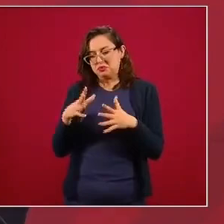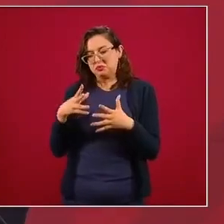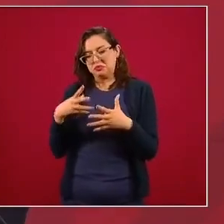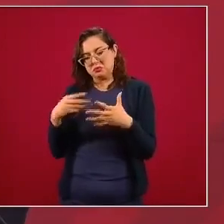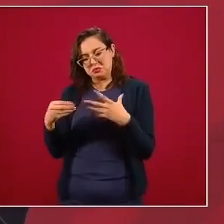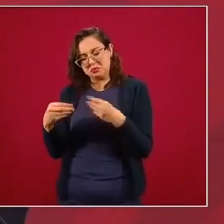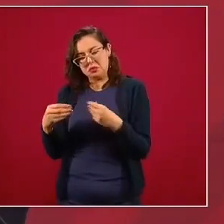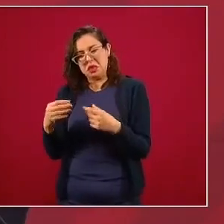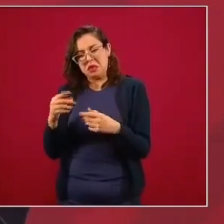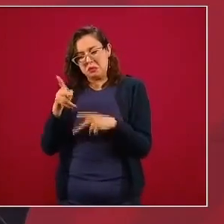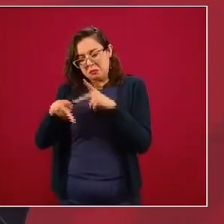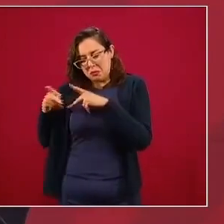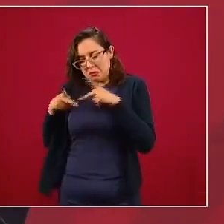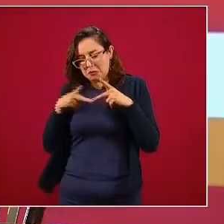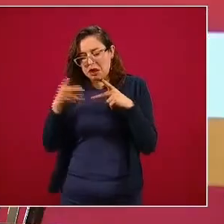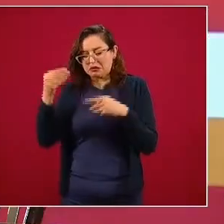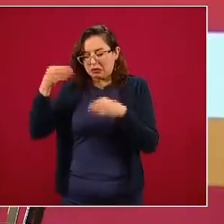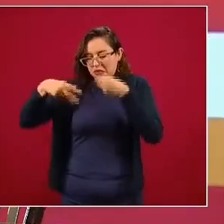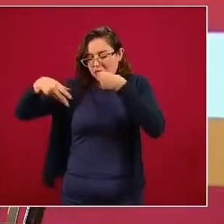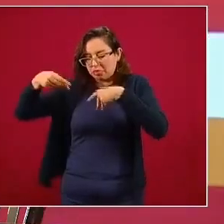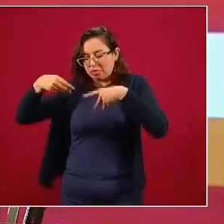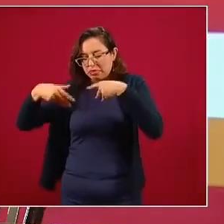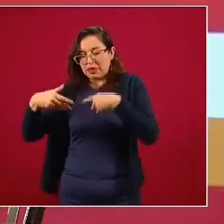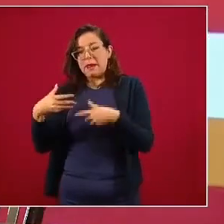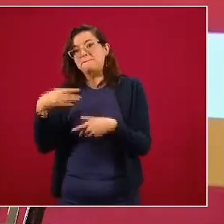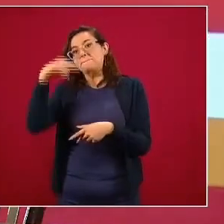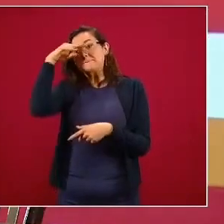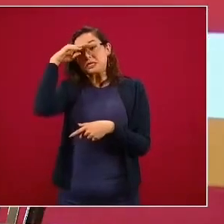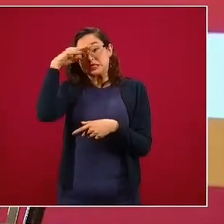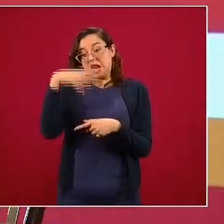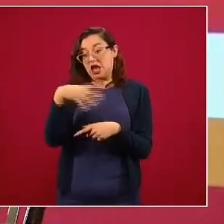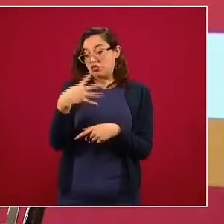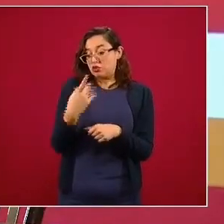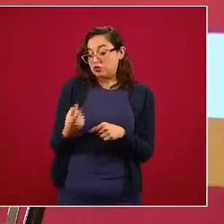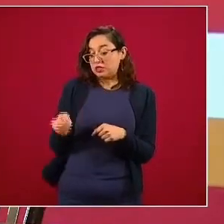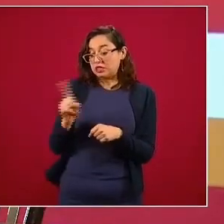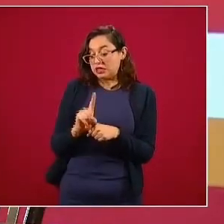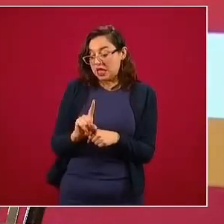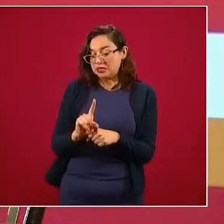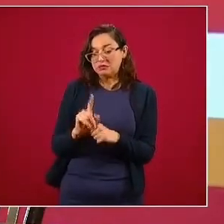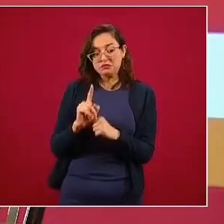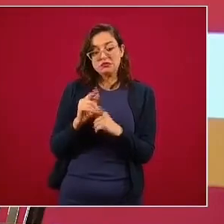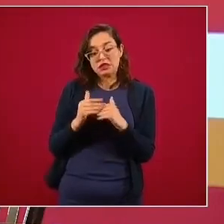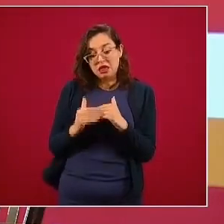pareció una idea inquietante de que más allá de los 14 días pudiera haber